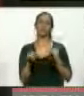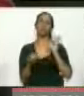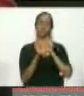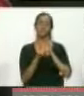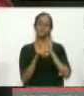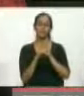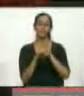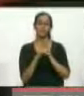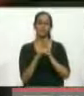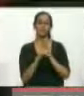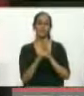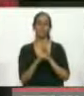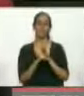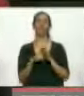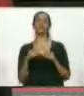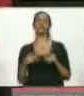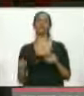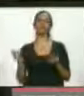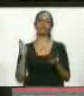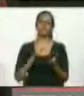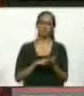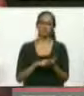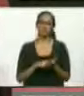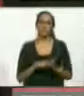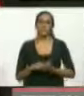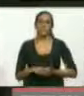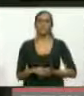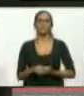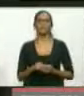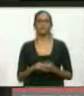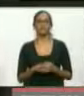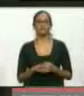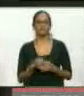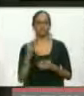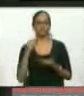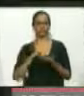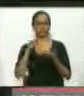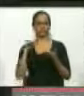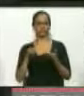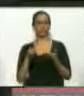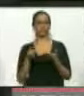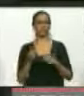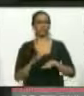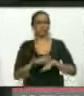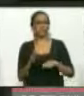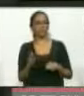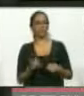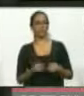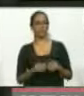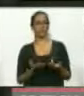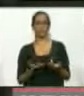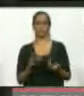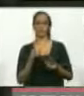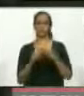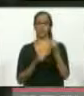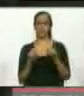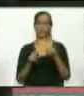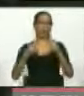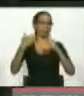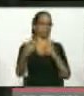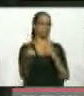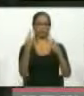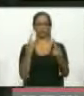y se replantea y se reforma tea la asamblea nacional porque porque caímos en un rifirrafe